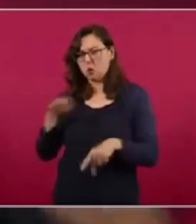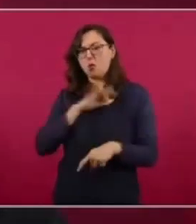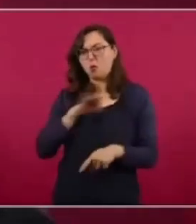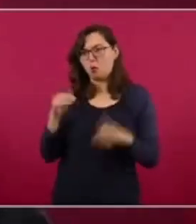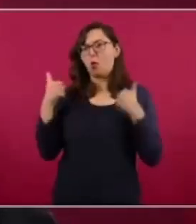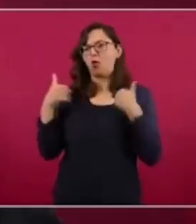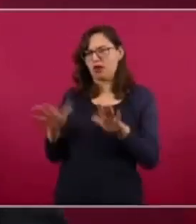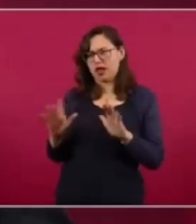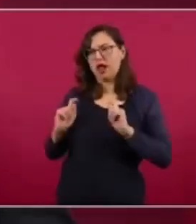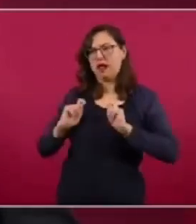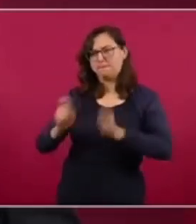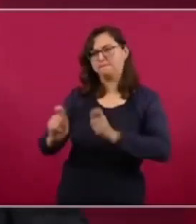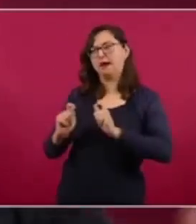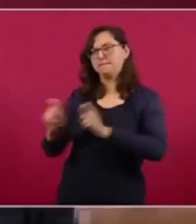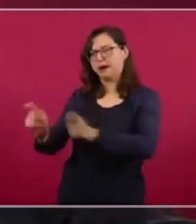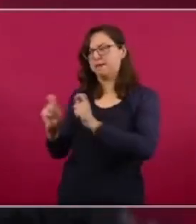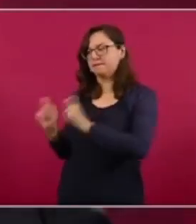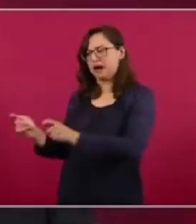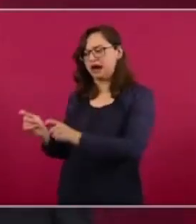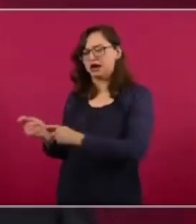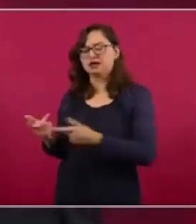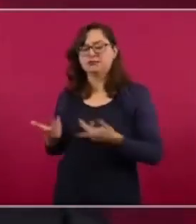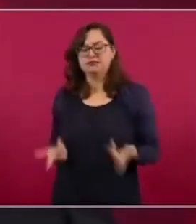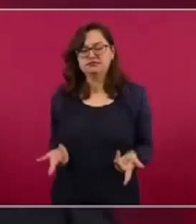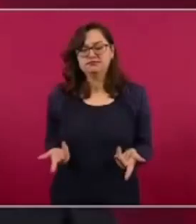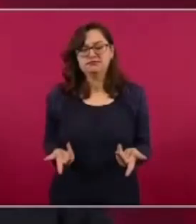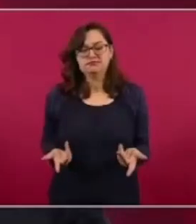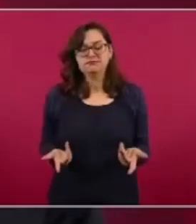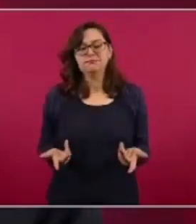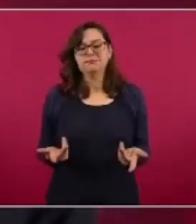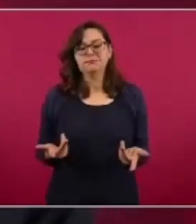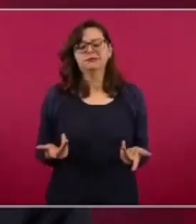antes intentando derrocar a Juárez.